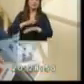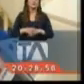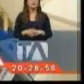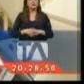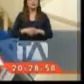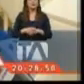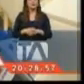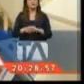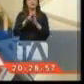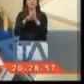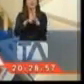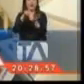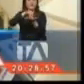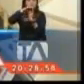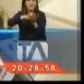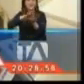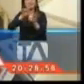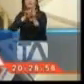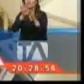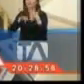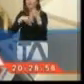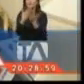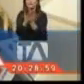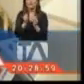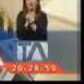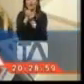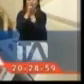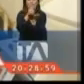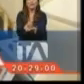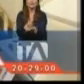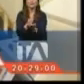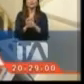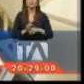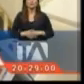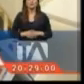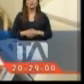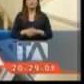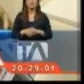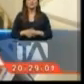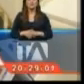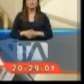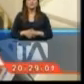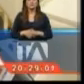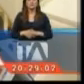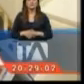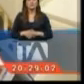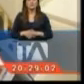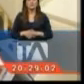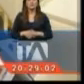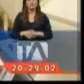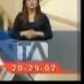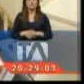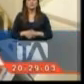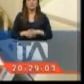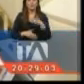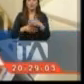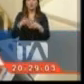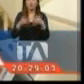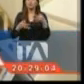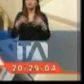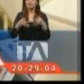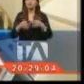que se aplique toda la ley que es beneficiosa, no solamente ya cuando ha sido judicializado un